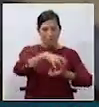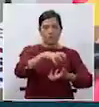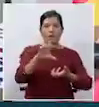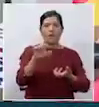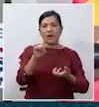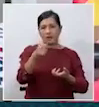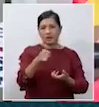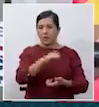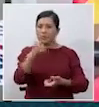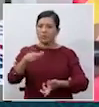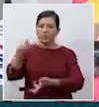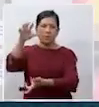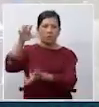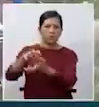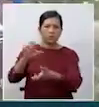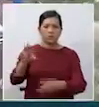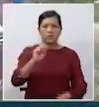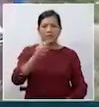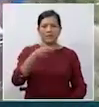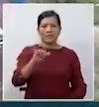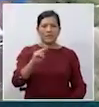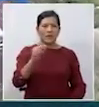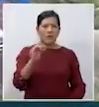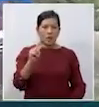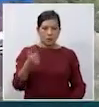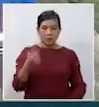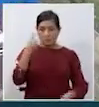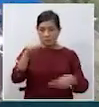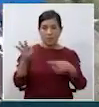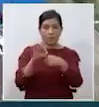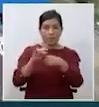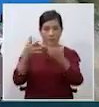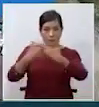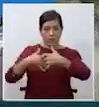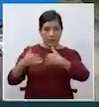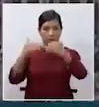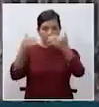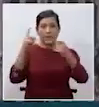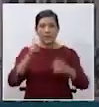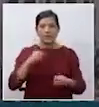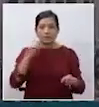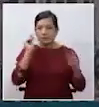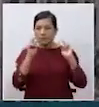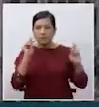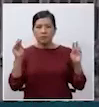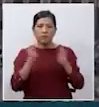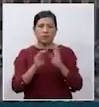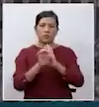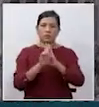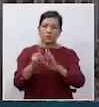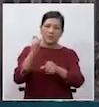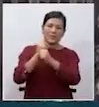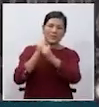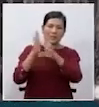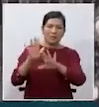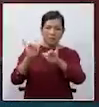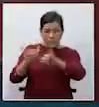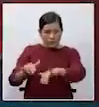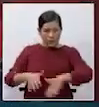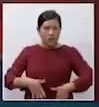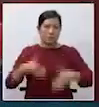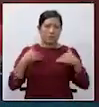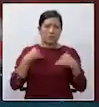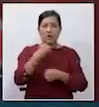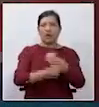palmito, ubicada en el municipio de Chinaota. Para el funcionamiento de estas plantas se deben ver tres aspectos, los cuales son obreros locales, que no pasan los